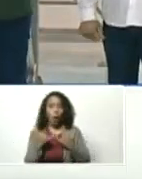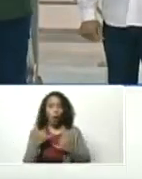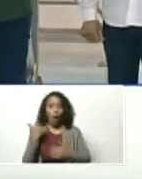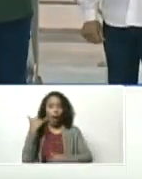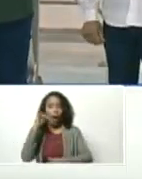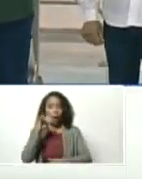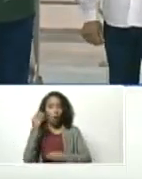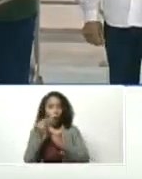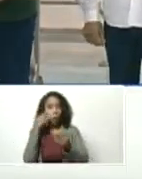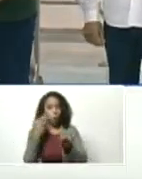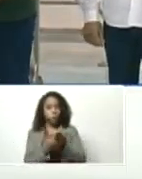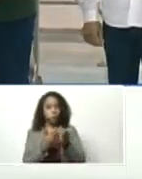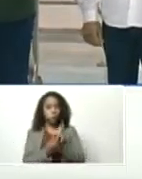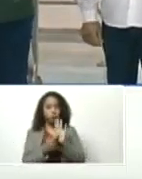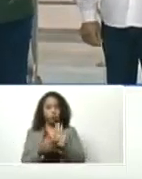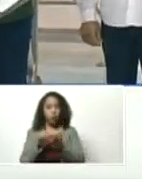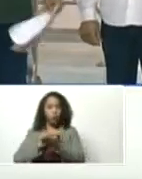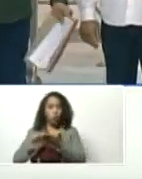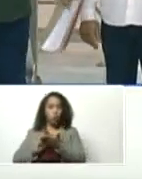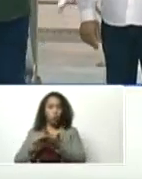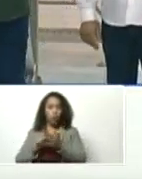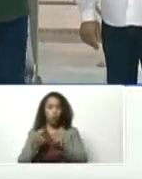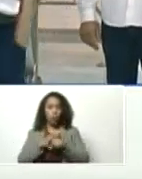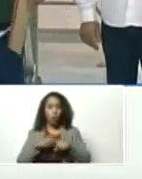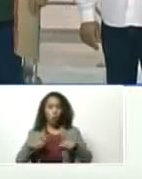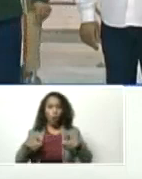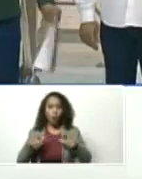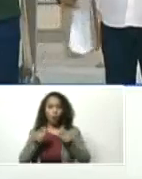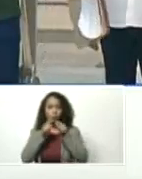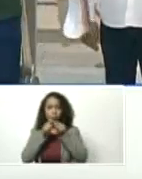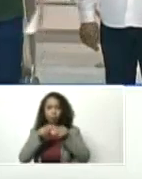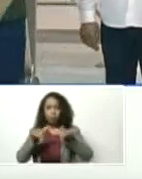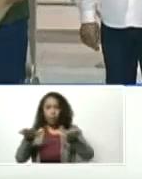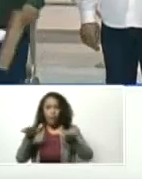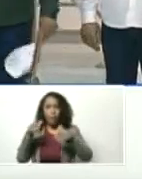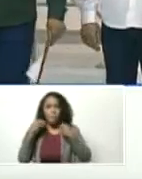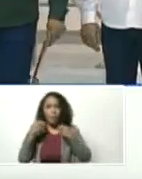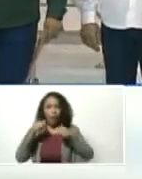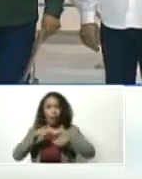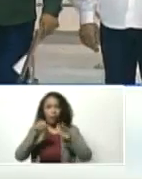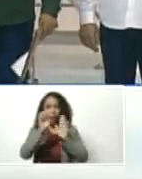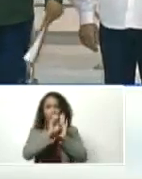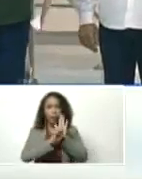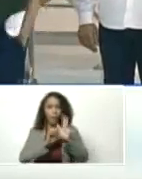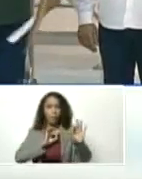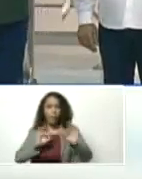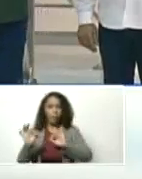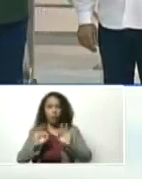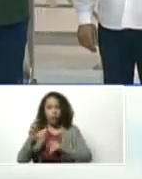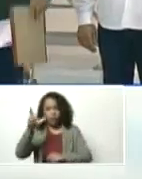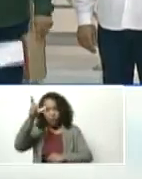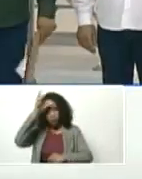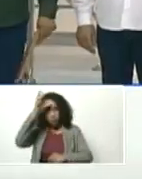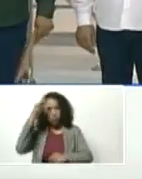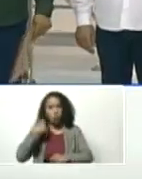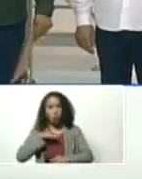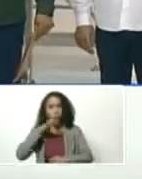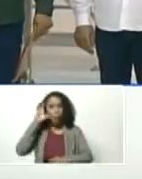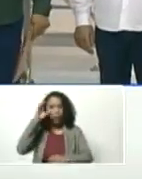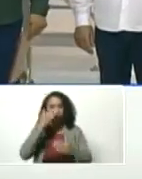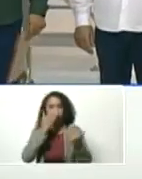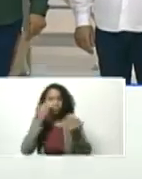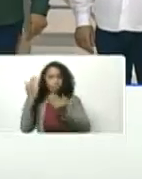mostrar la capacidad de recuperación, de crecimiento y expansión para la que esta etapa está preparada Falcón y nuestra patria.